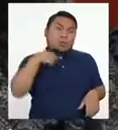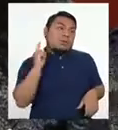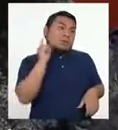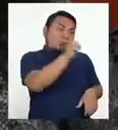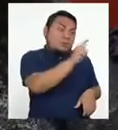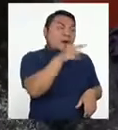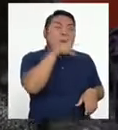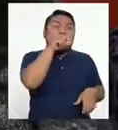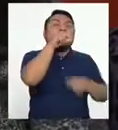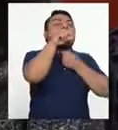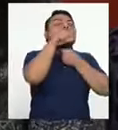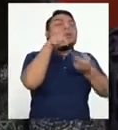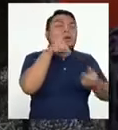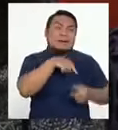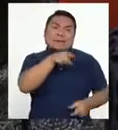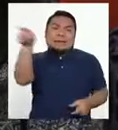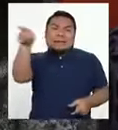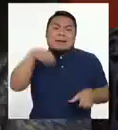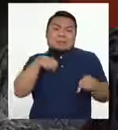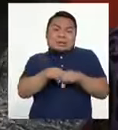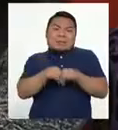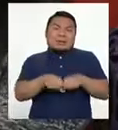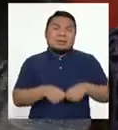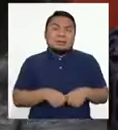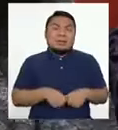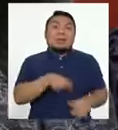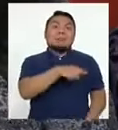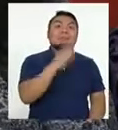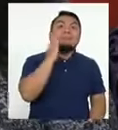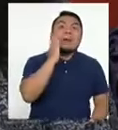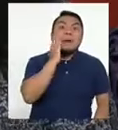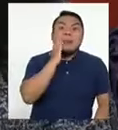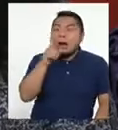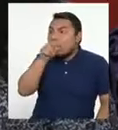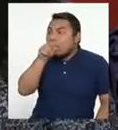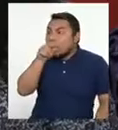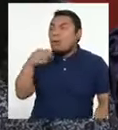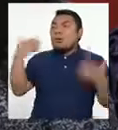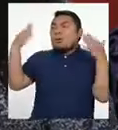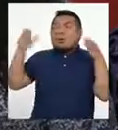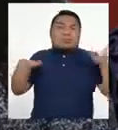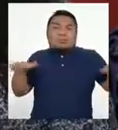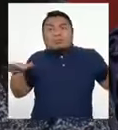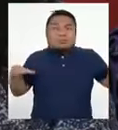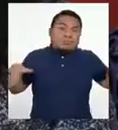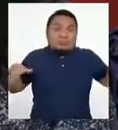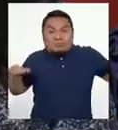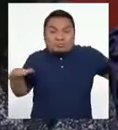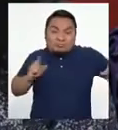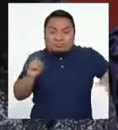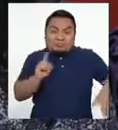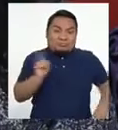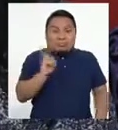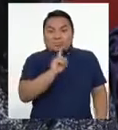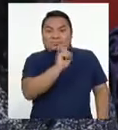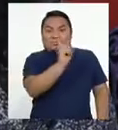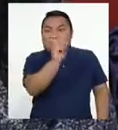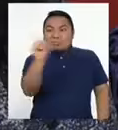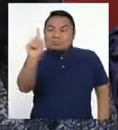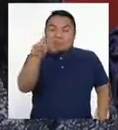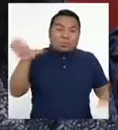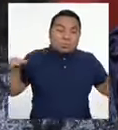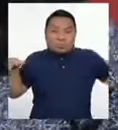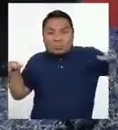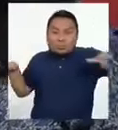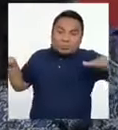avellana! Y entonces la gallina, corre que te corre, corre sin parar, se fue a la casa